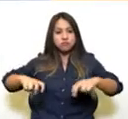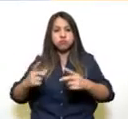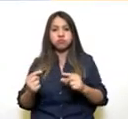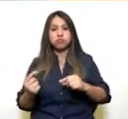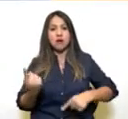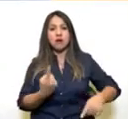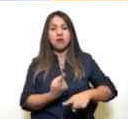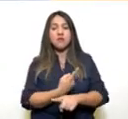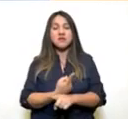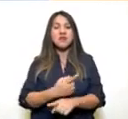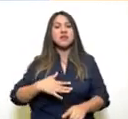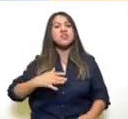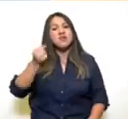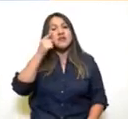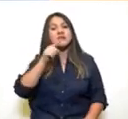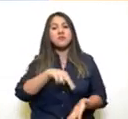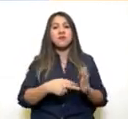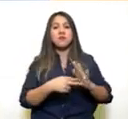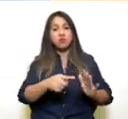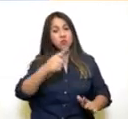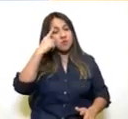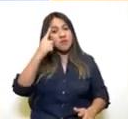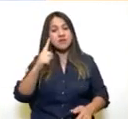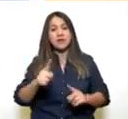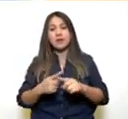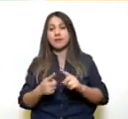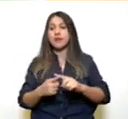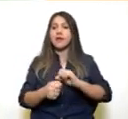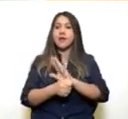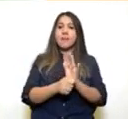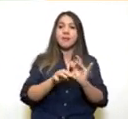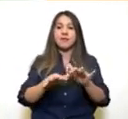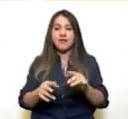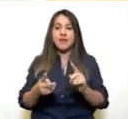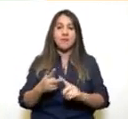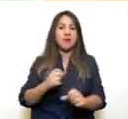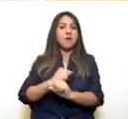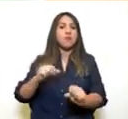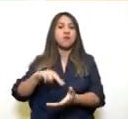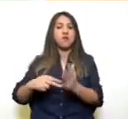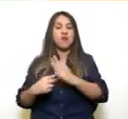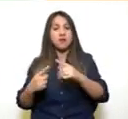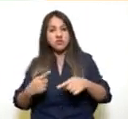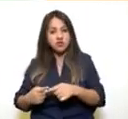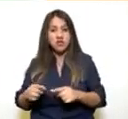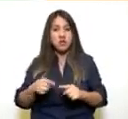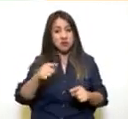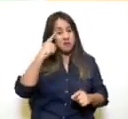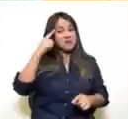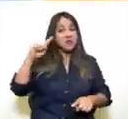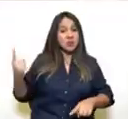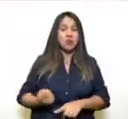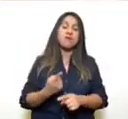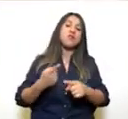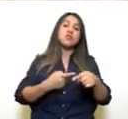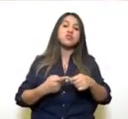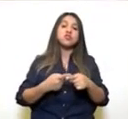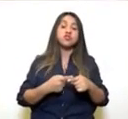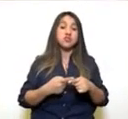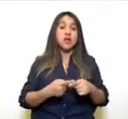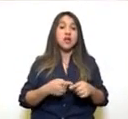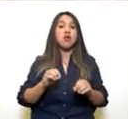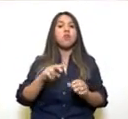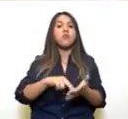que contar esa crisis como una suma entre pandemia las causas está allí uno está allí uno y una crisis institucional